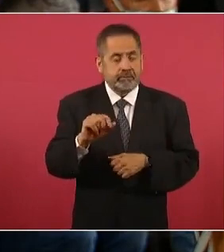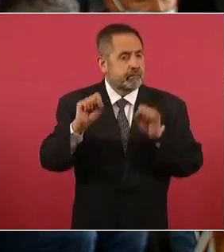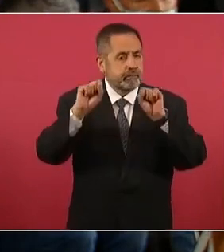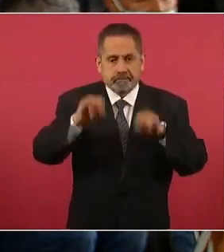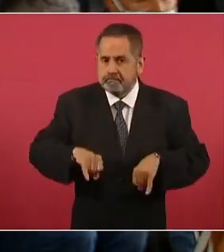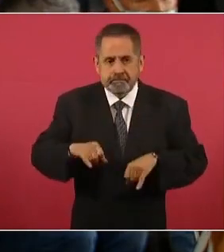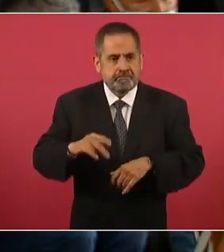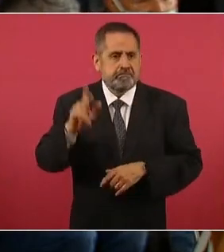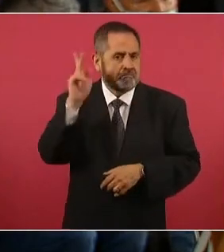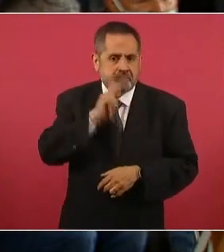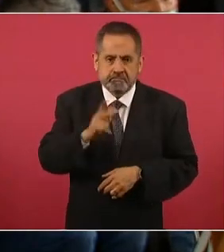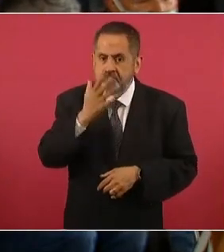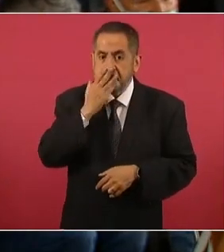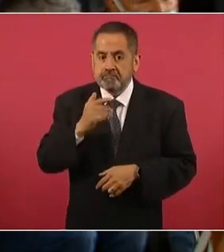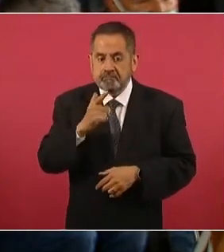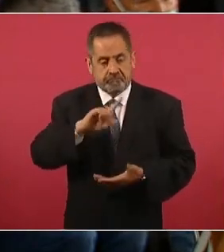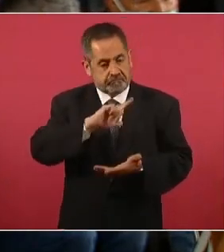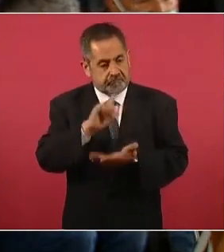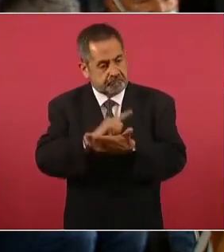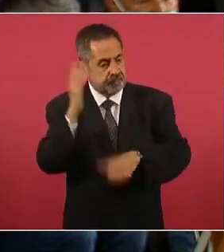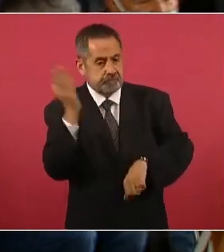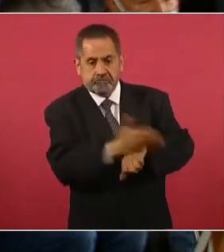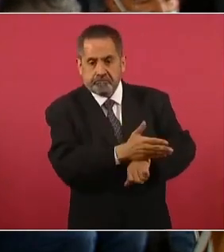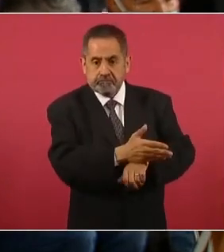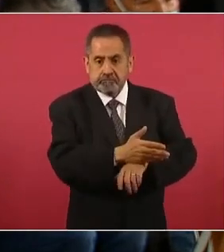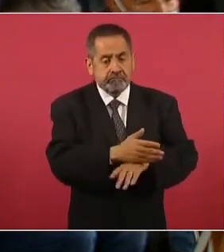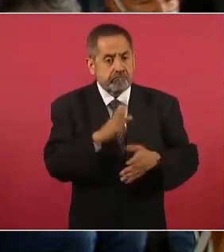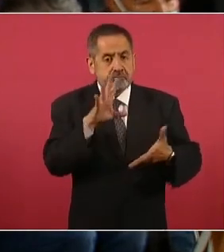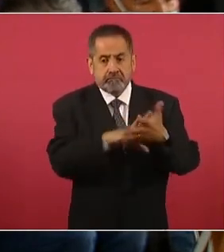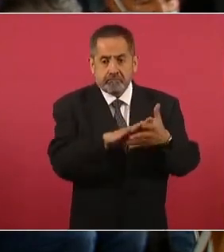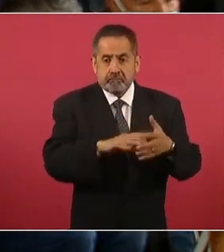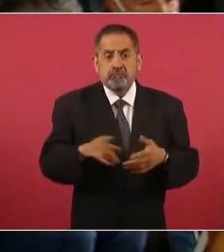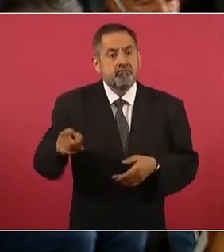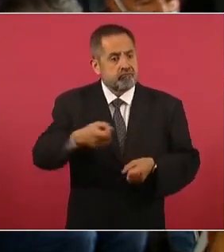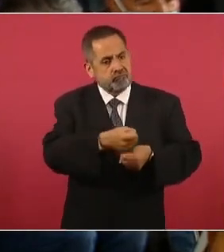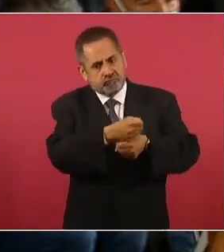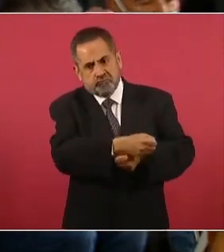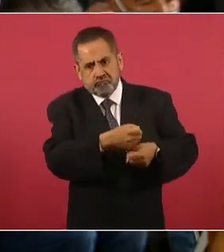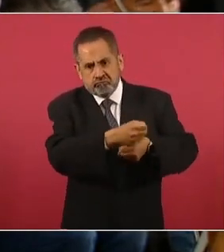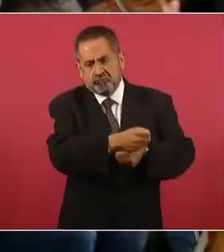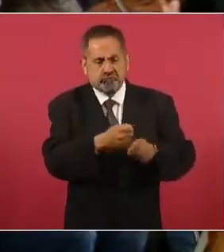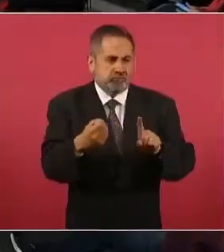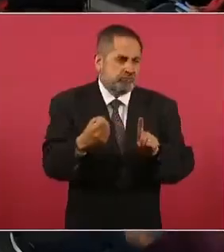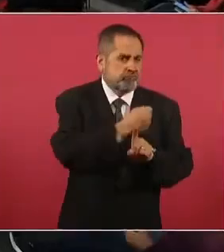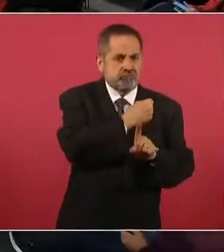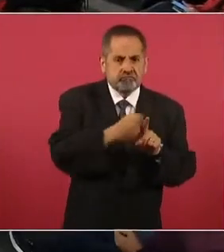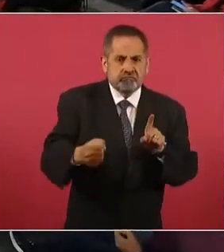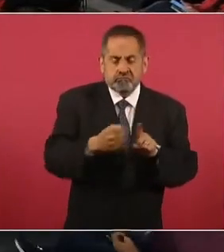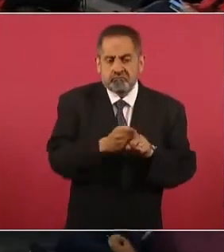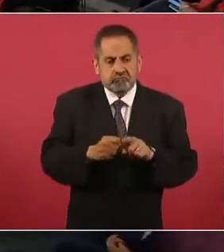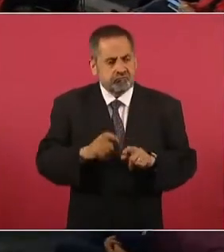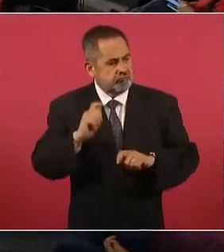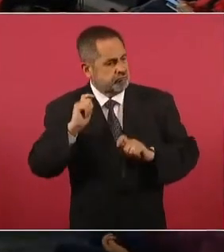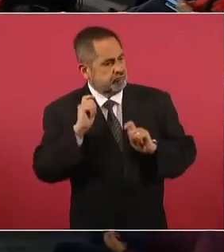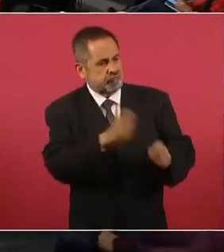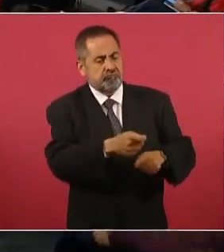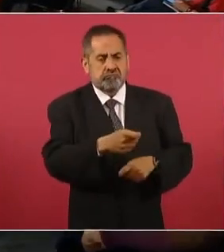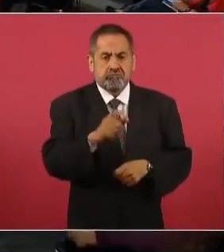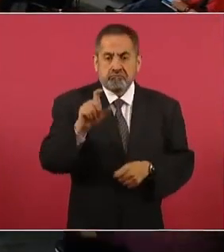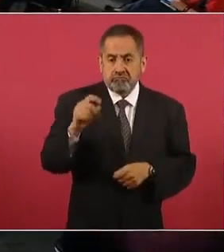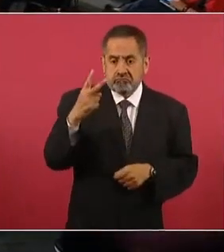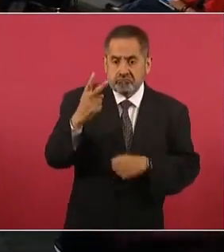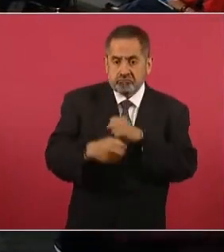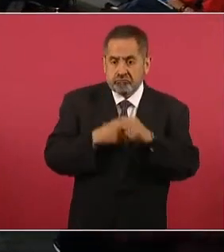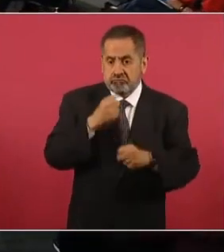prueba y brutalmente fue golpeada, ha sido torturada a 22 años y están